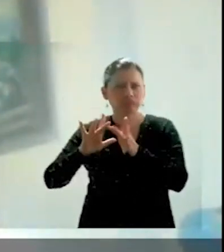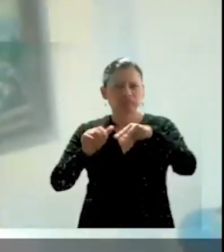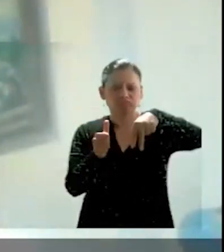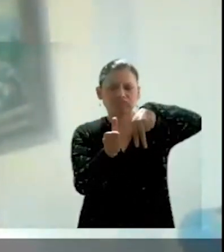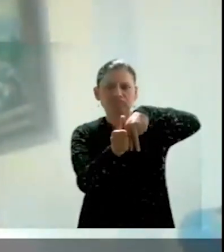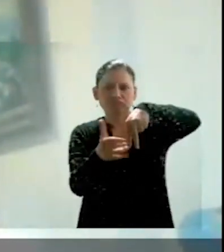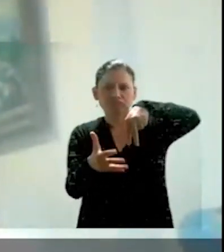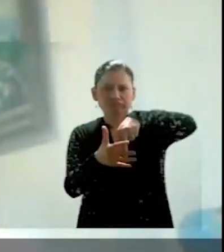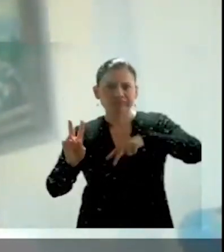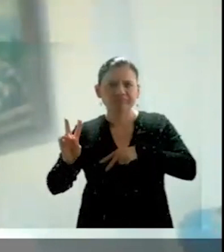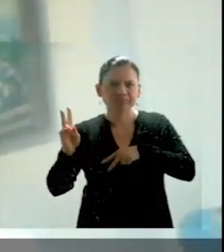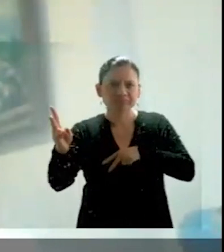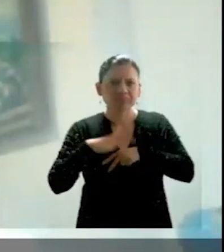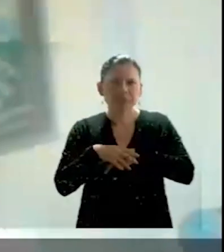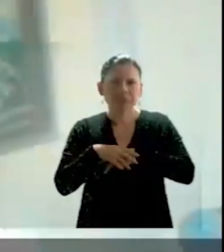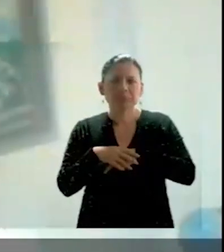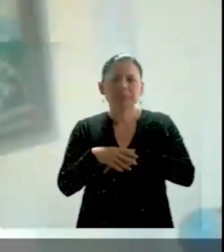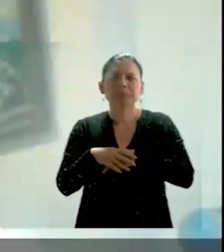han recibido